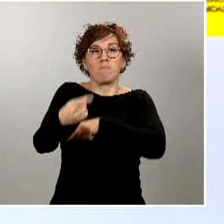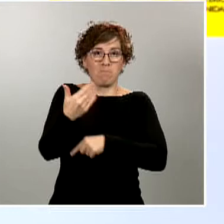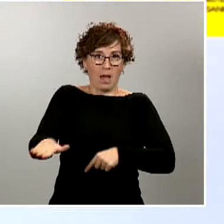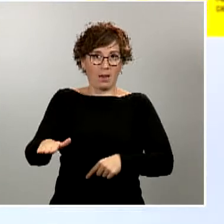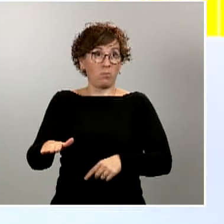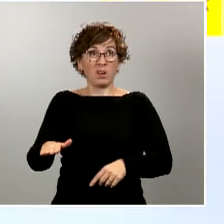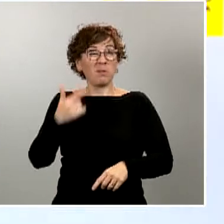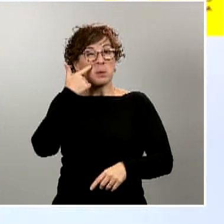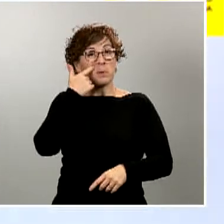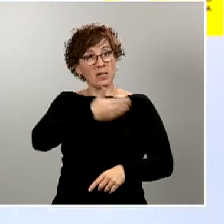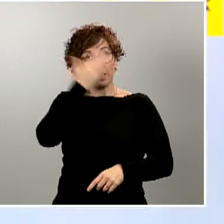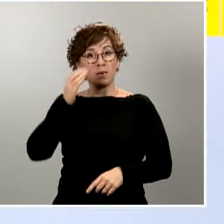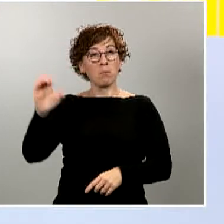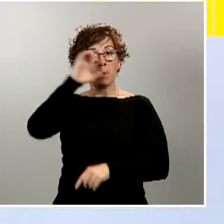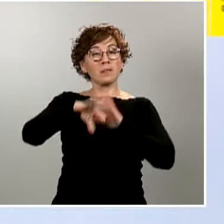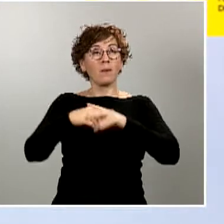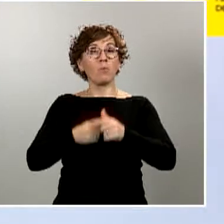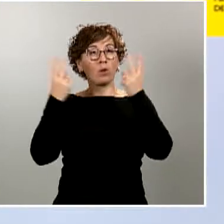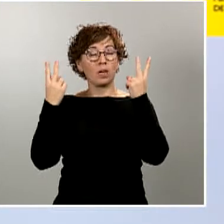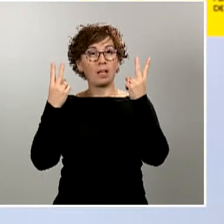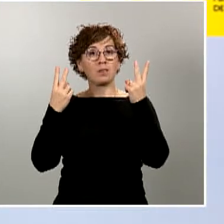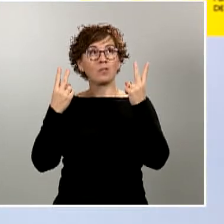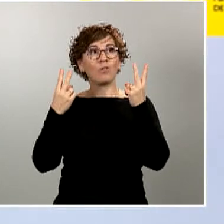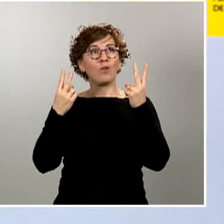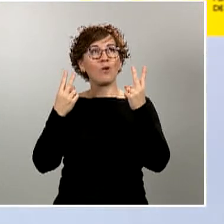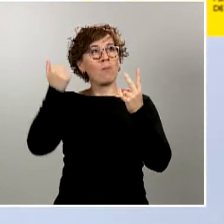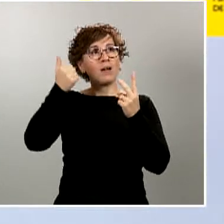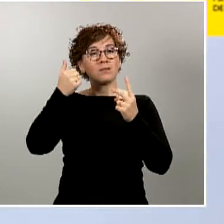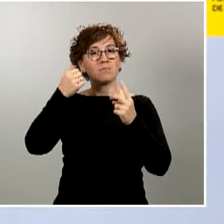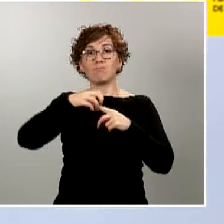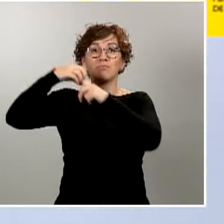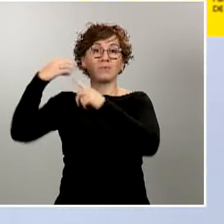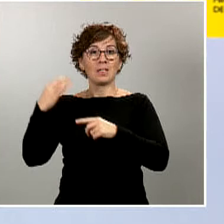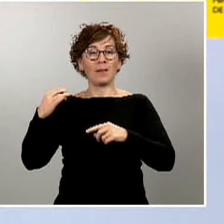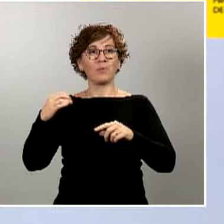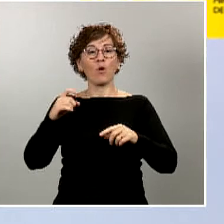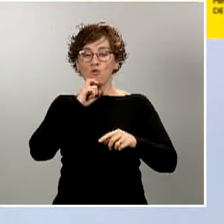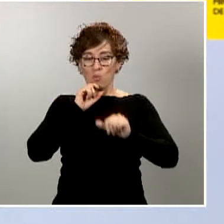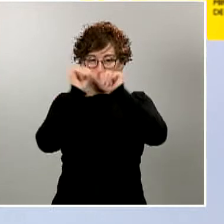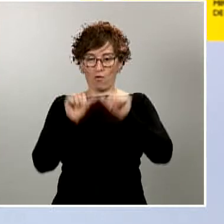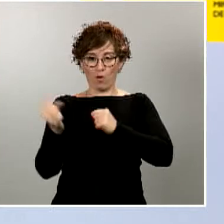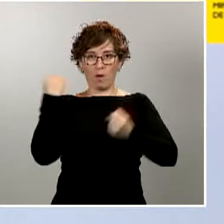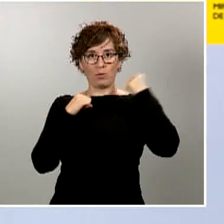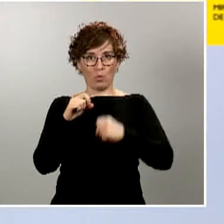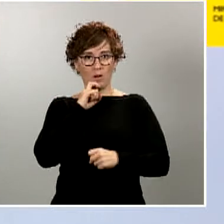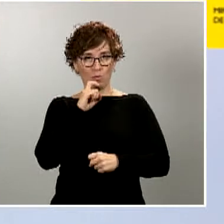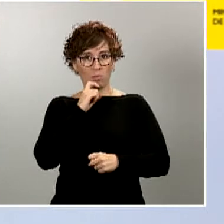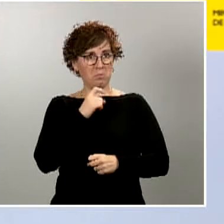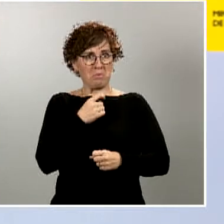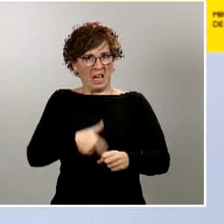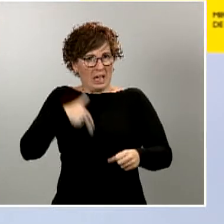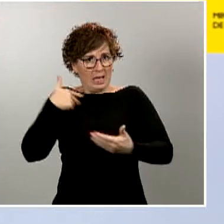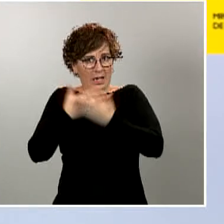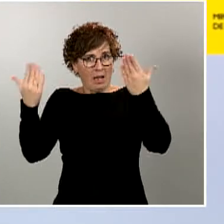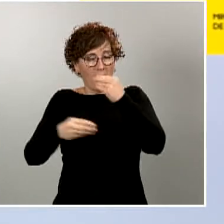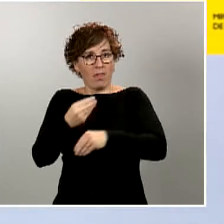democrático se caracteriza las formas, ¿no? Por las formas. Las formas son esenciales para todo el ejercicio democrático.